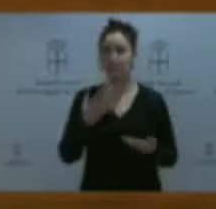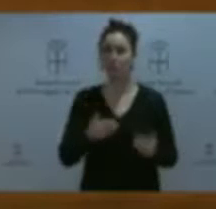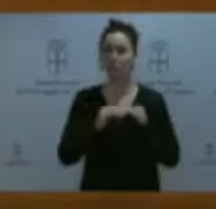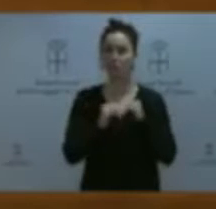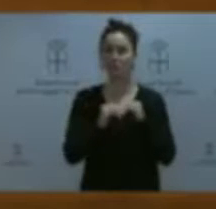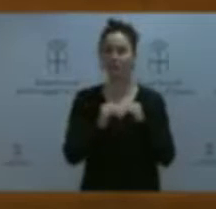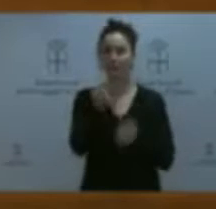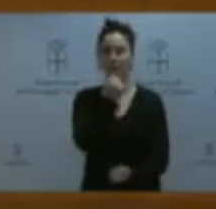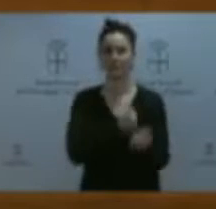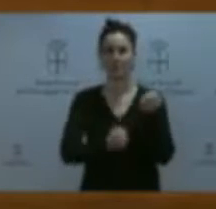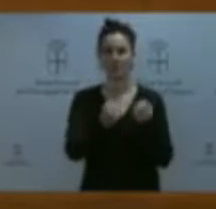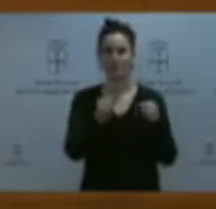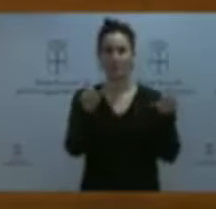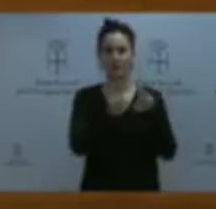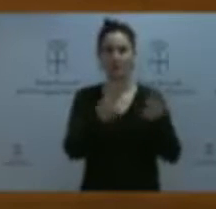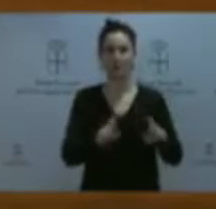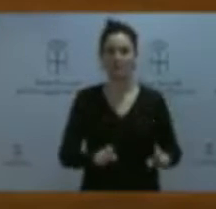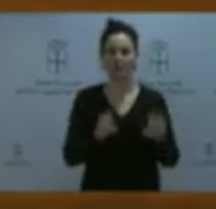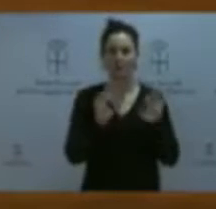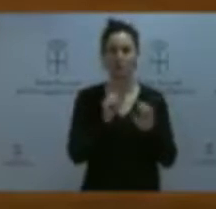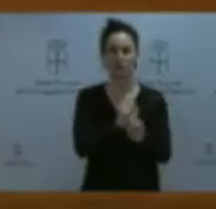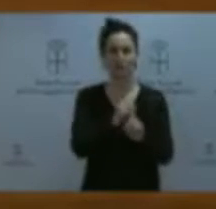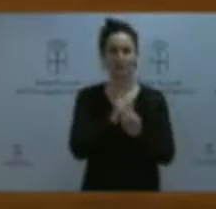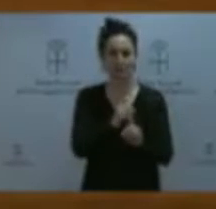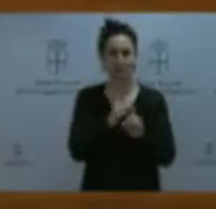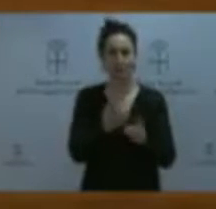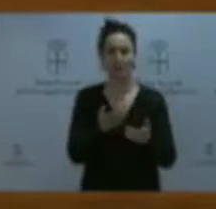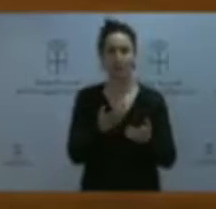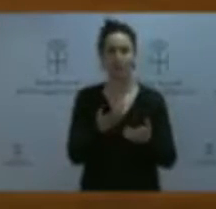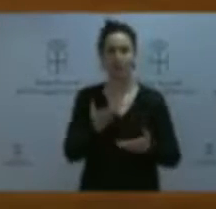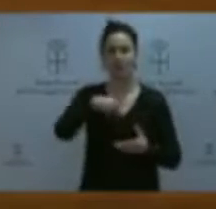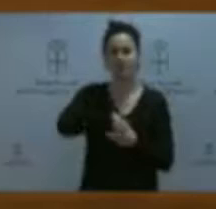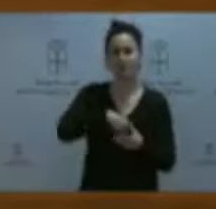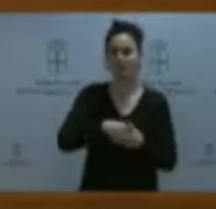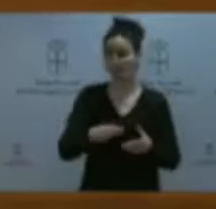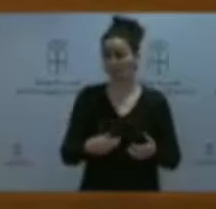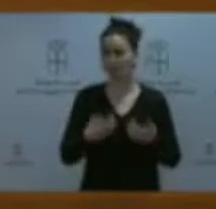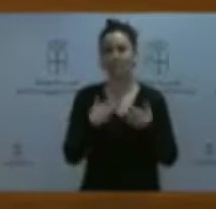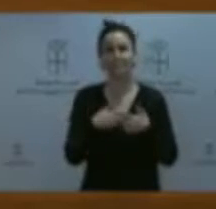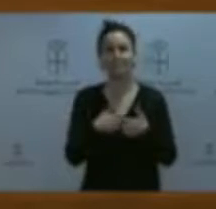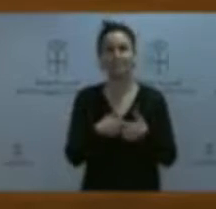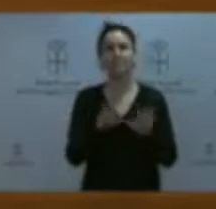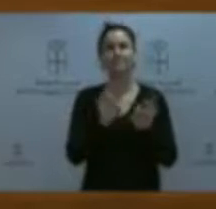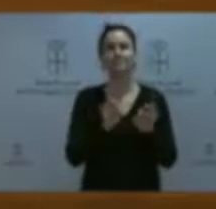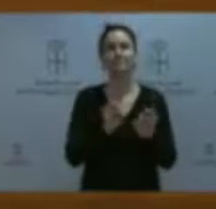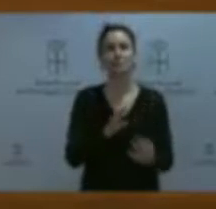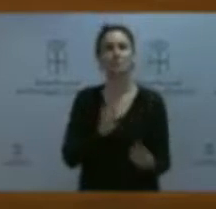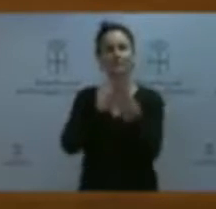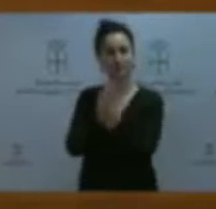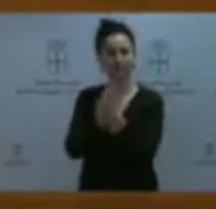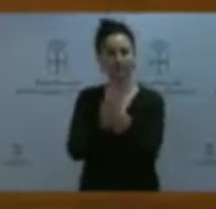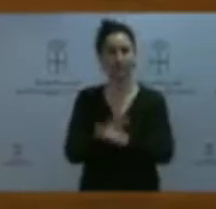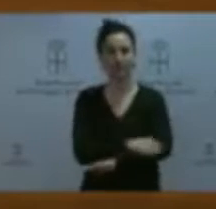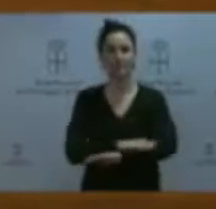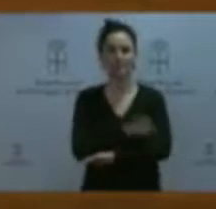de transporte, incluyendo mecanismos tarifarios para que pudieran enfrentarse a la administración autonómica y de esa manera velar